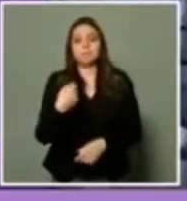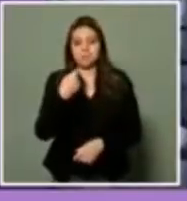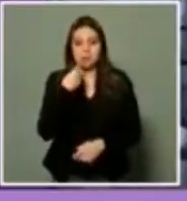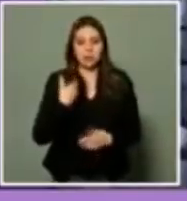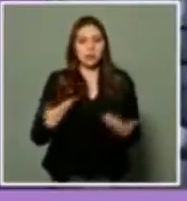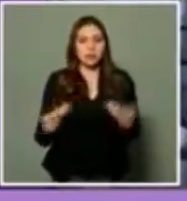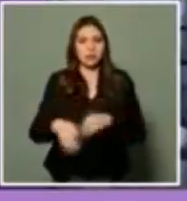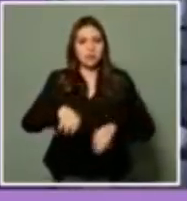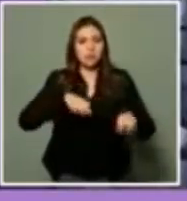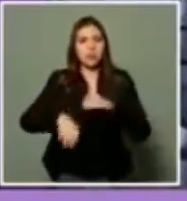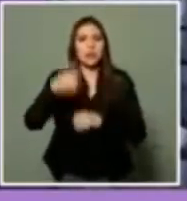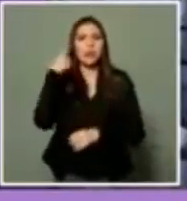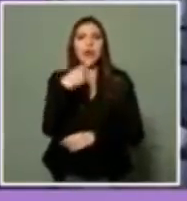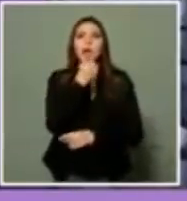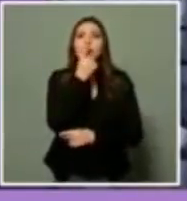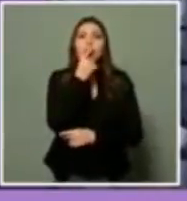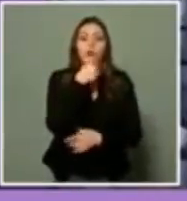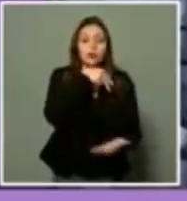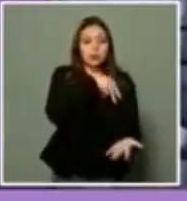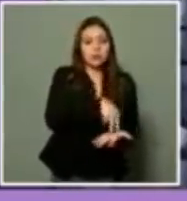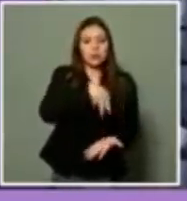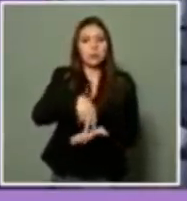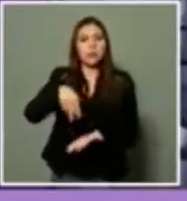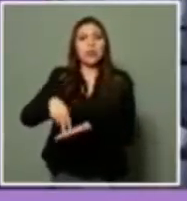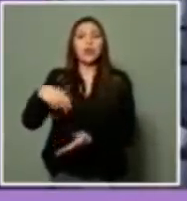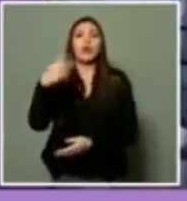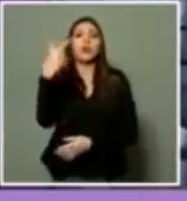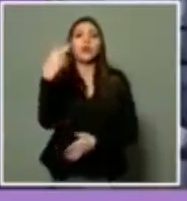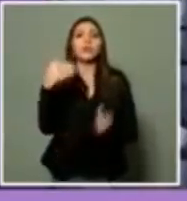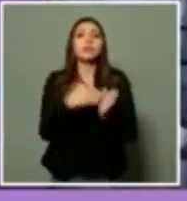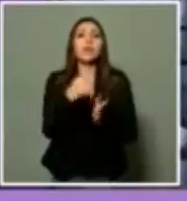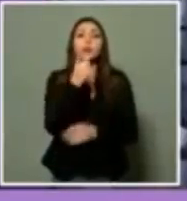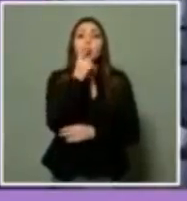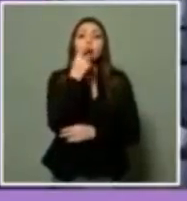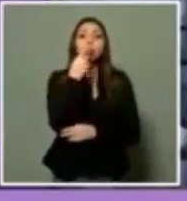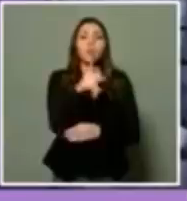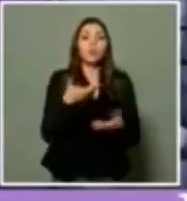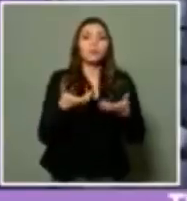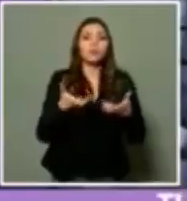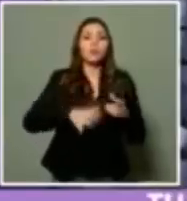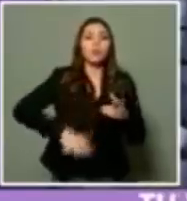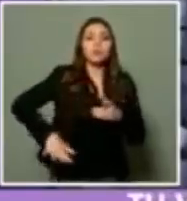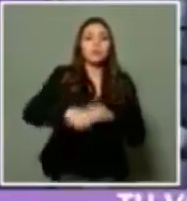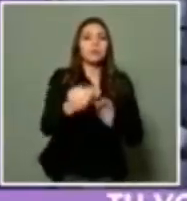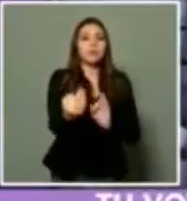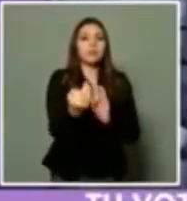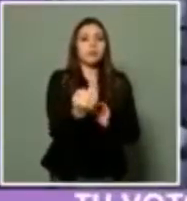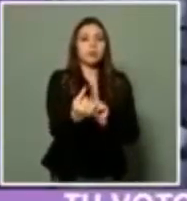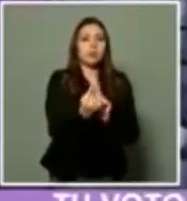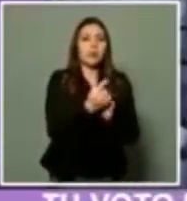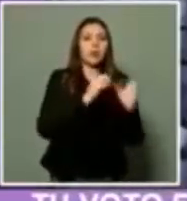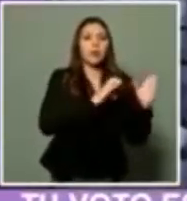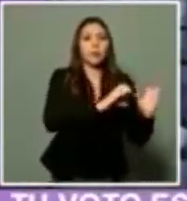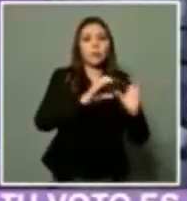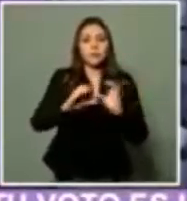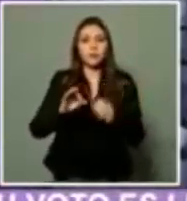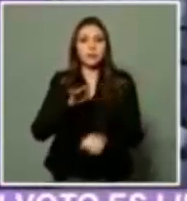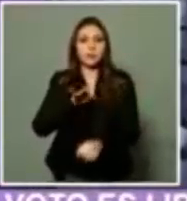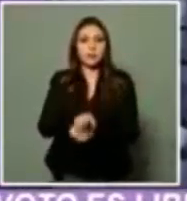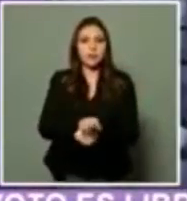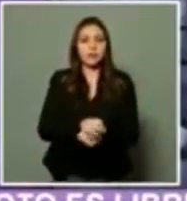tierra. 2,000 policías en tu colonia estarán cercanos para poderte proteger. Con el convenio de seguridad para